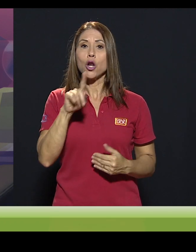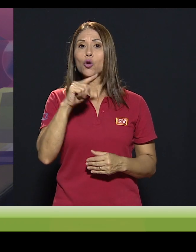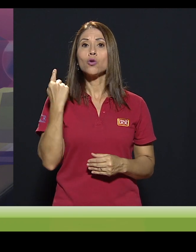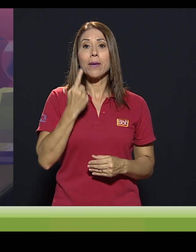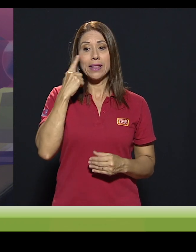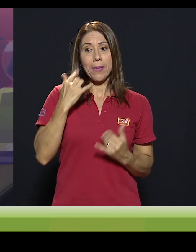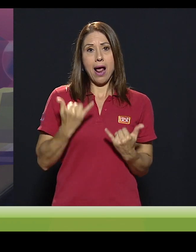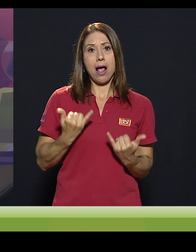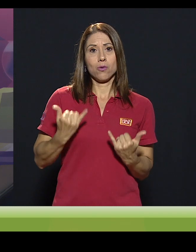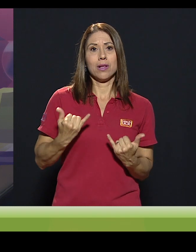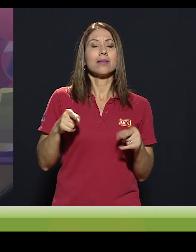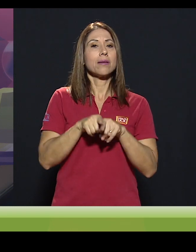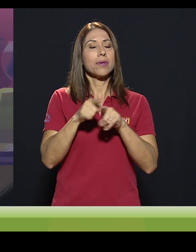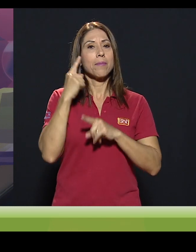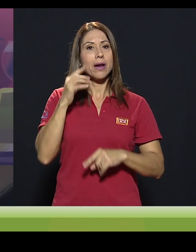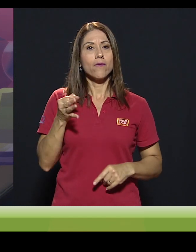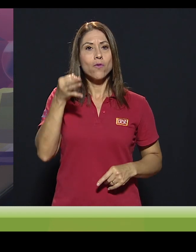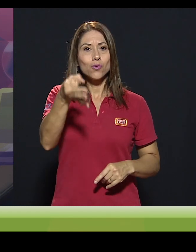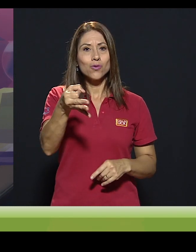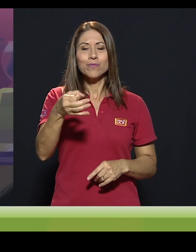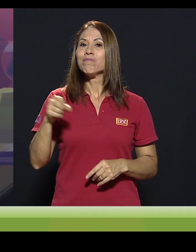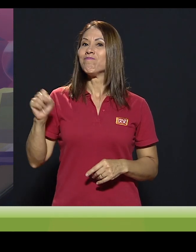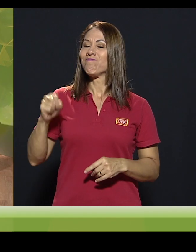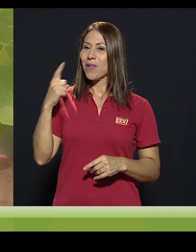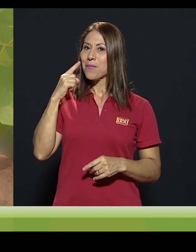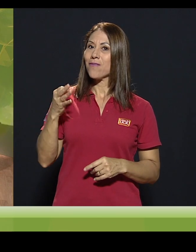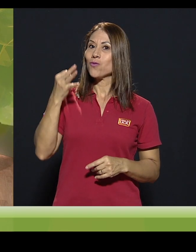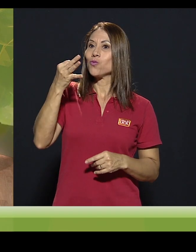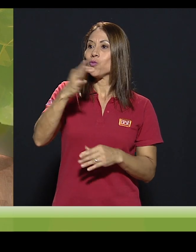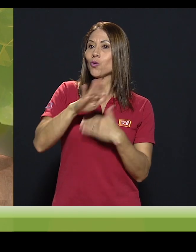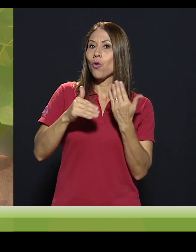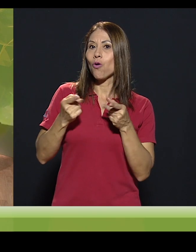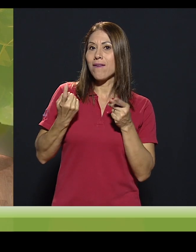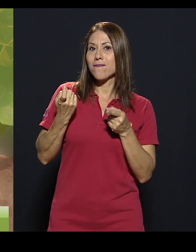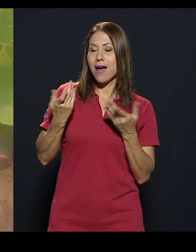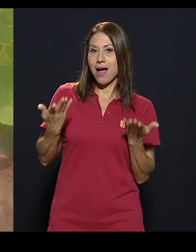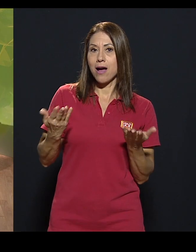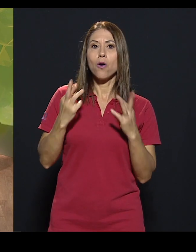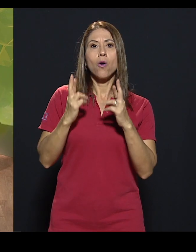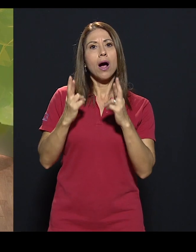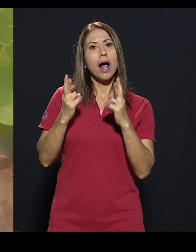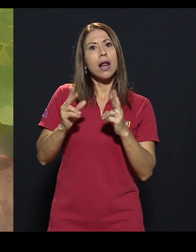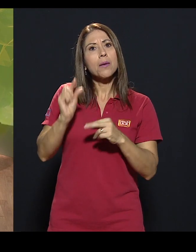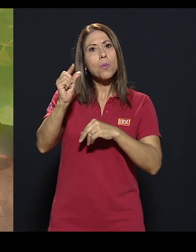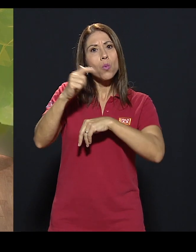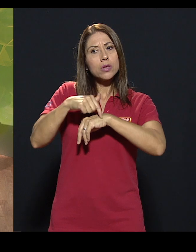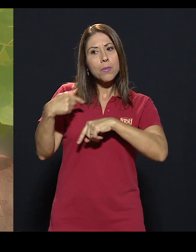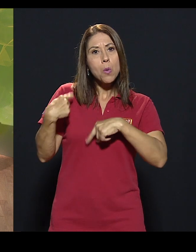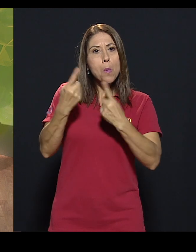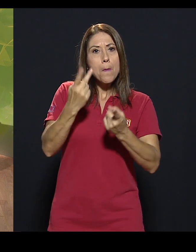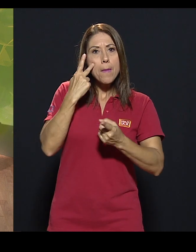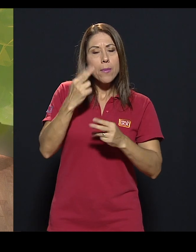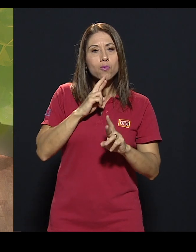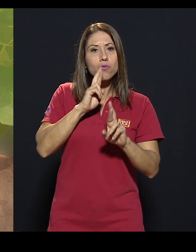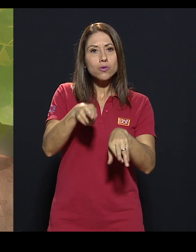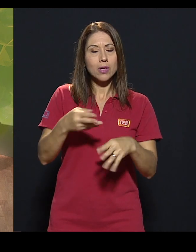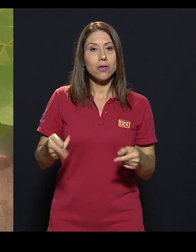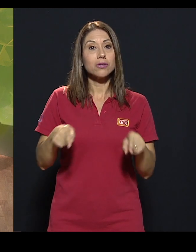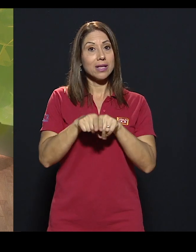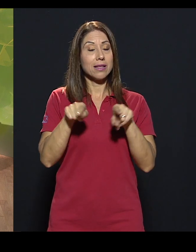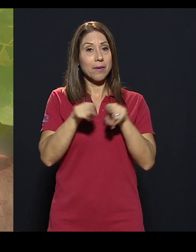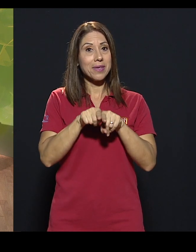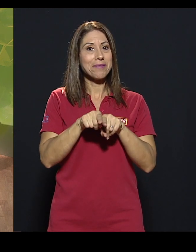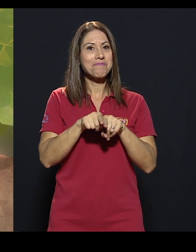generaciones actuales, sino para las futuras, ¿verdad? Para el futuro y lo que está por venir. Pues ojalá que de verdad veamos pronto estos resultados y también,